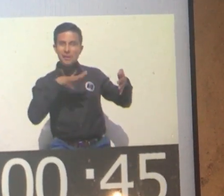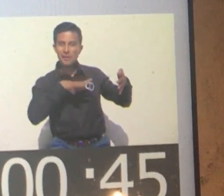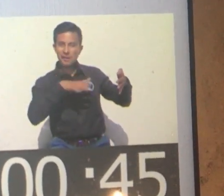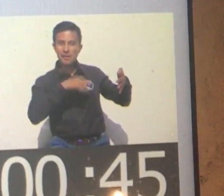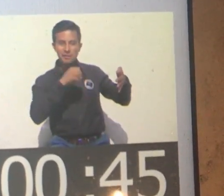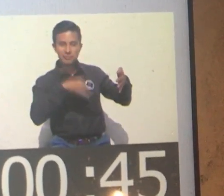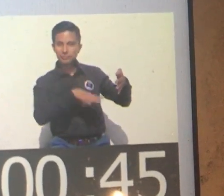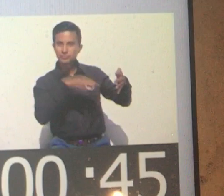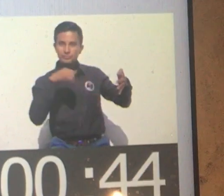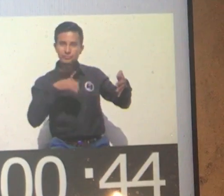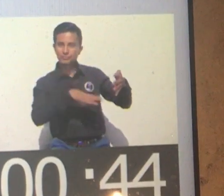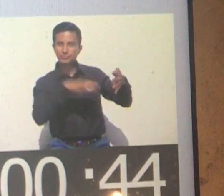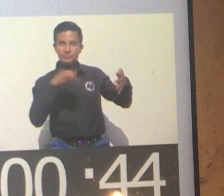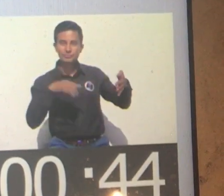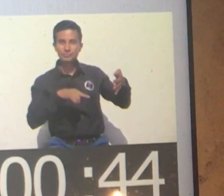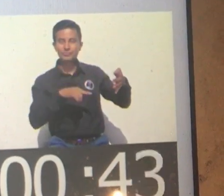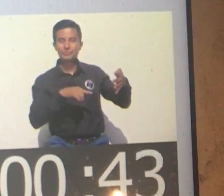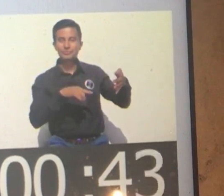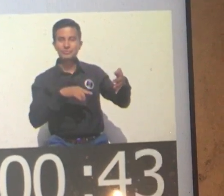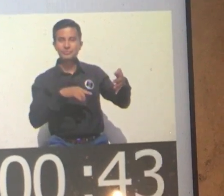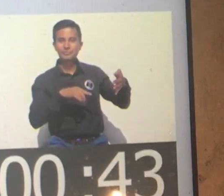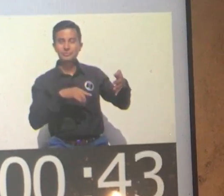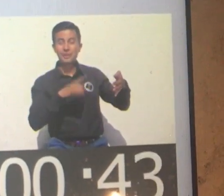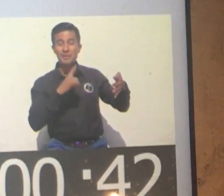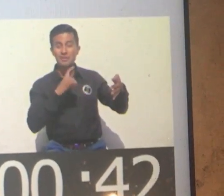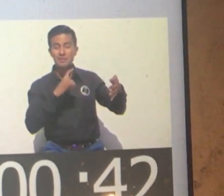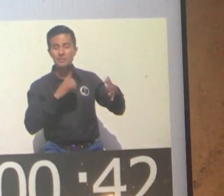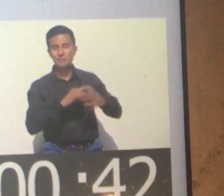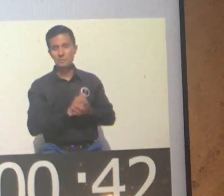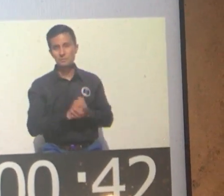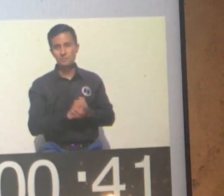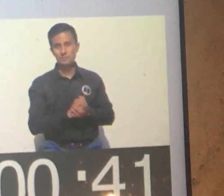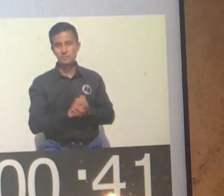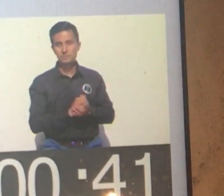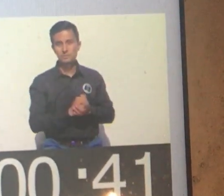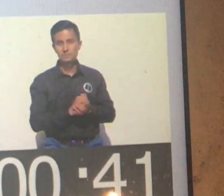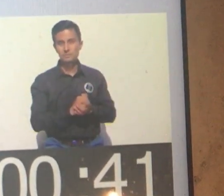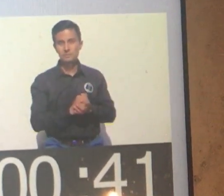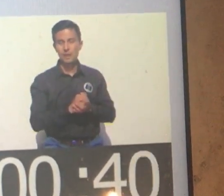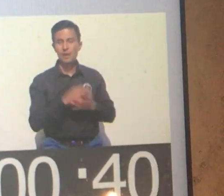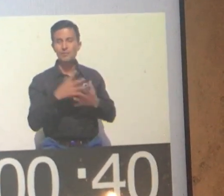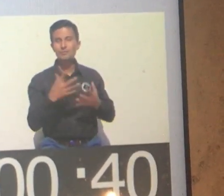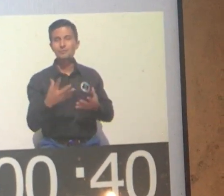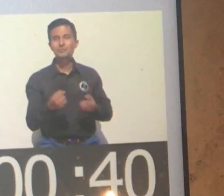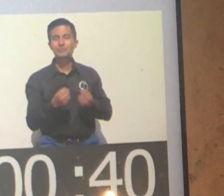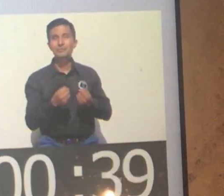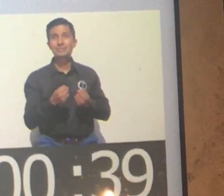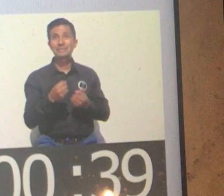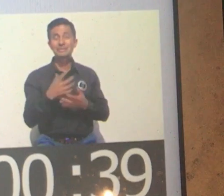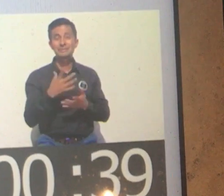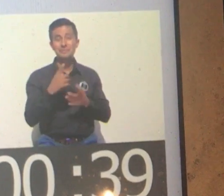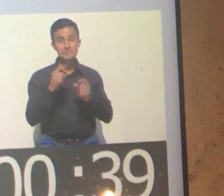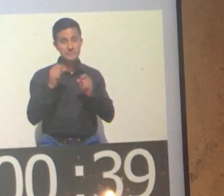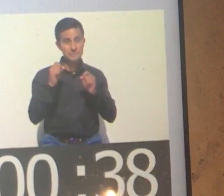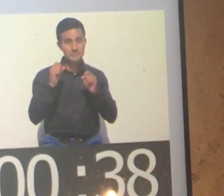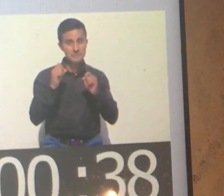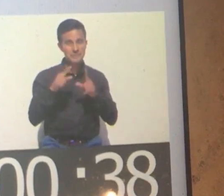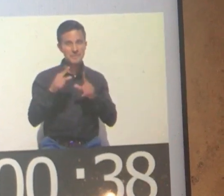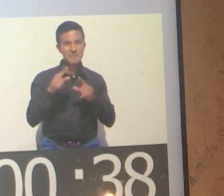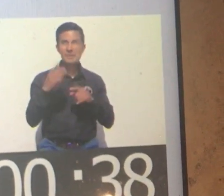a estar alimentando esos bordos vamos a rescatar el cielo de san miguel allende de esas